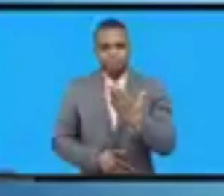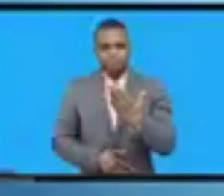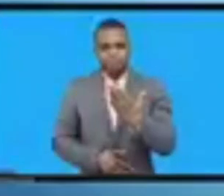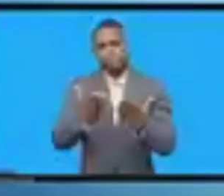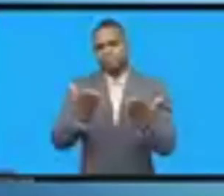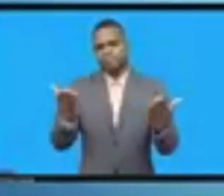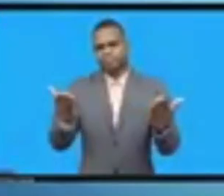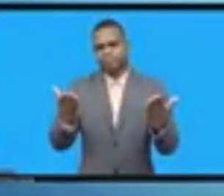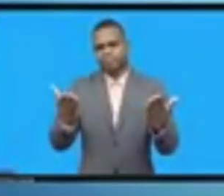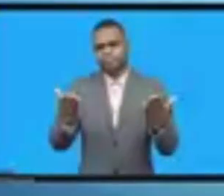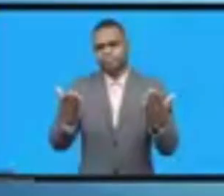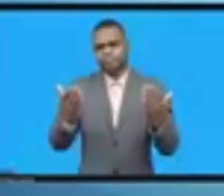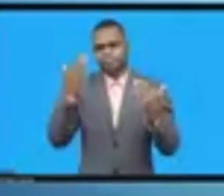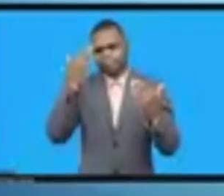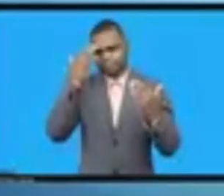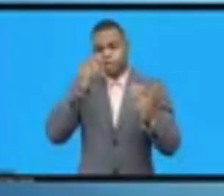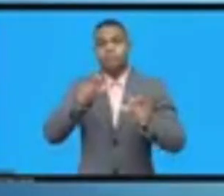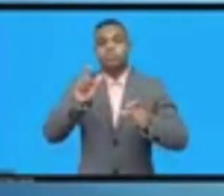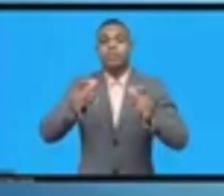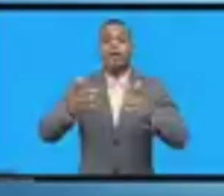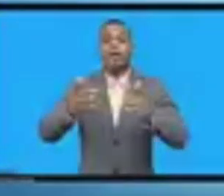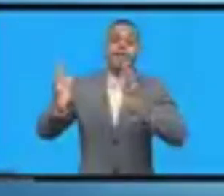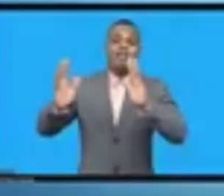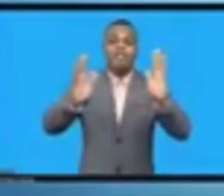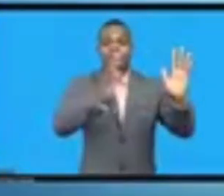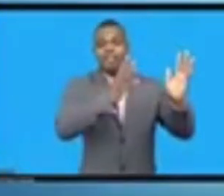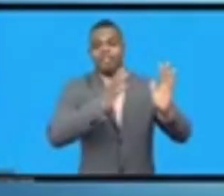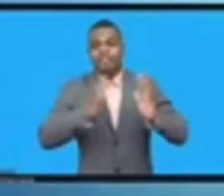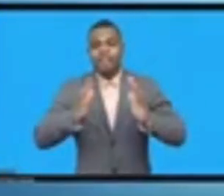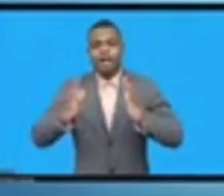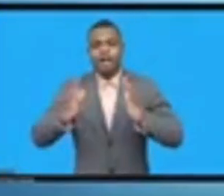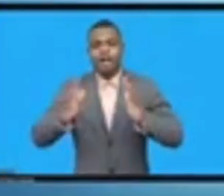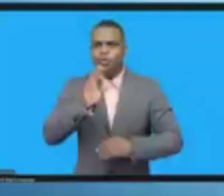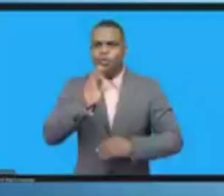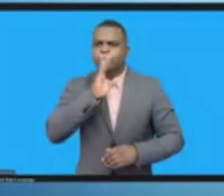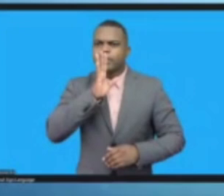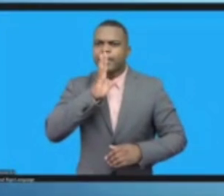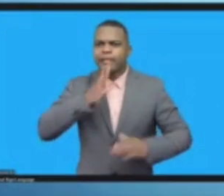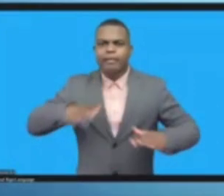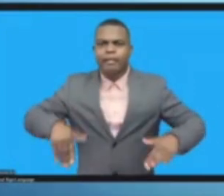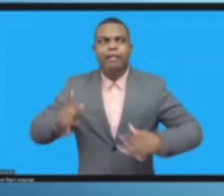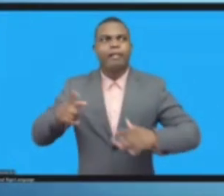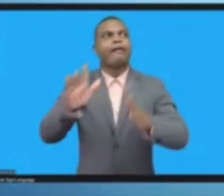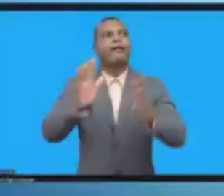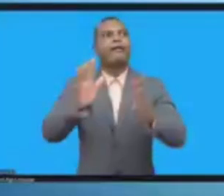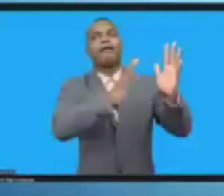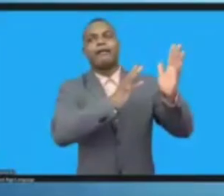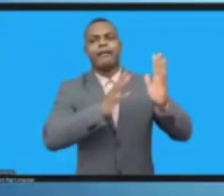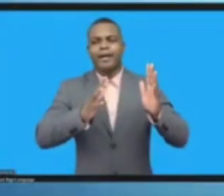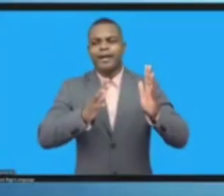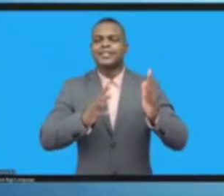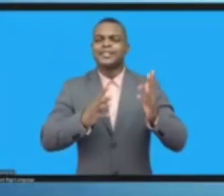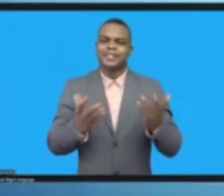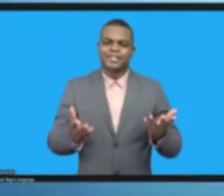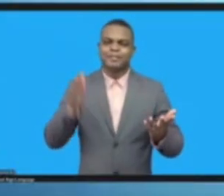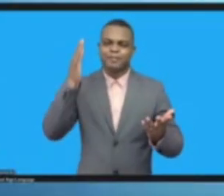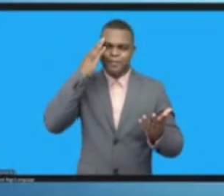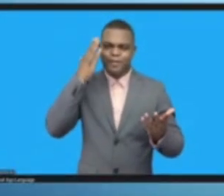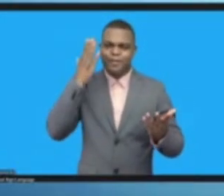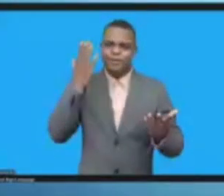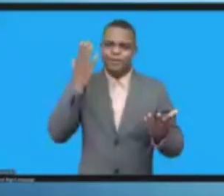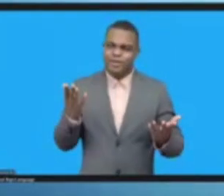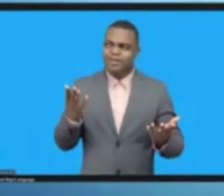es un buen momento seguramente para dejar de hablar porque no vamos a mejorar aquí realmente agradezco